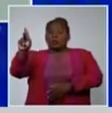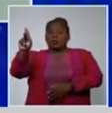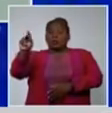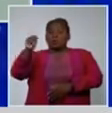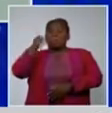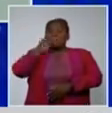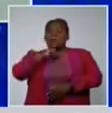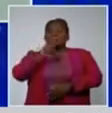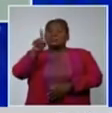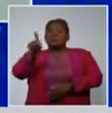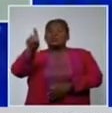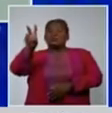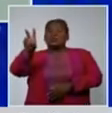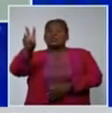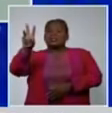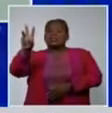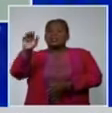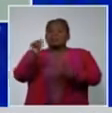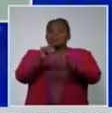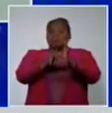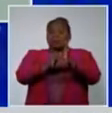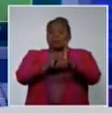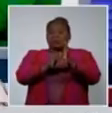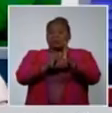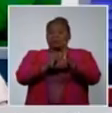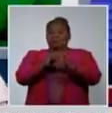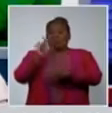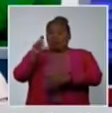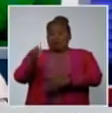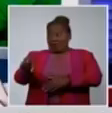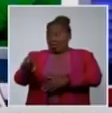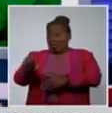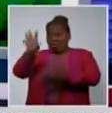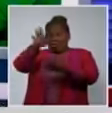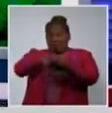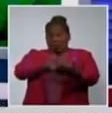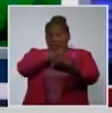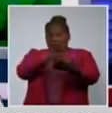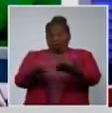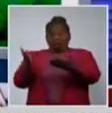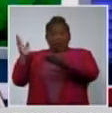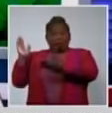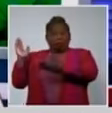123.000 al final hay un gráfico con él